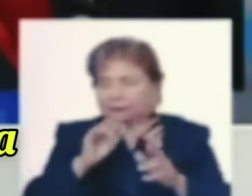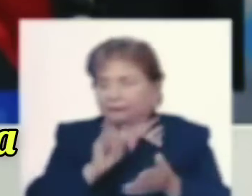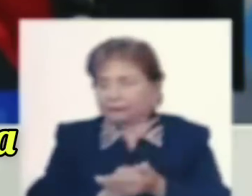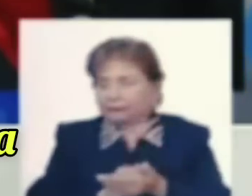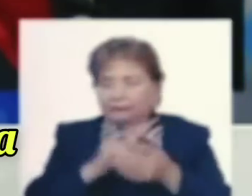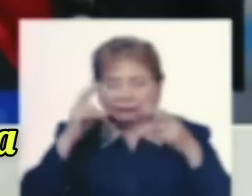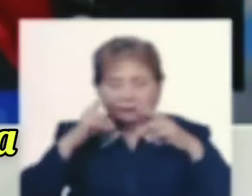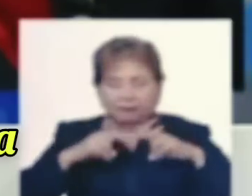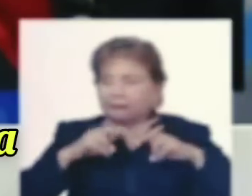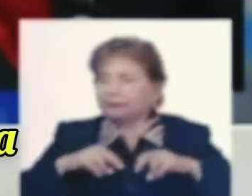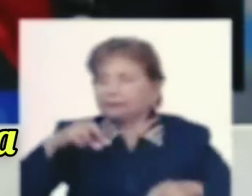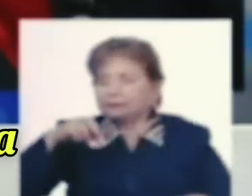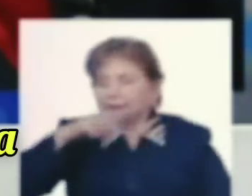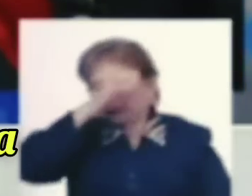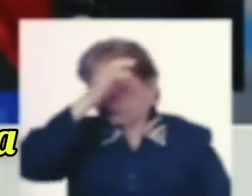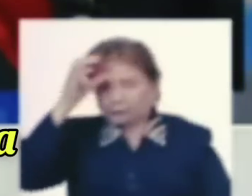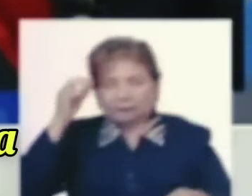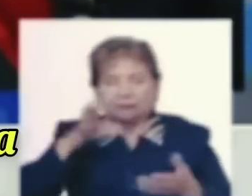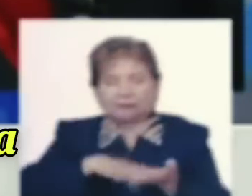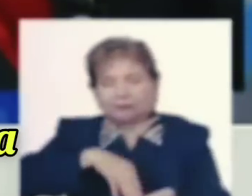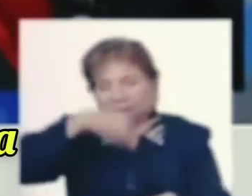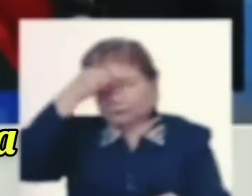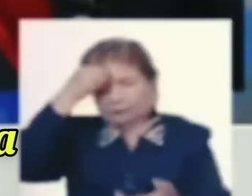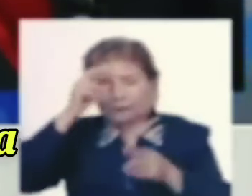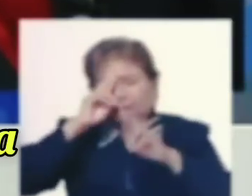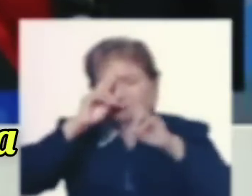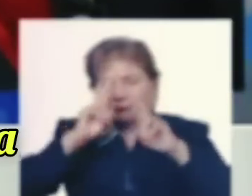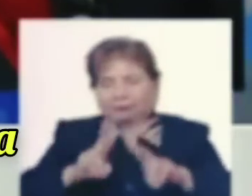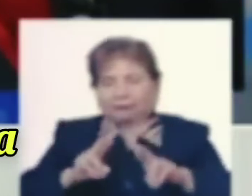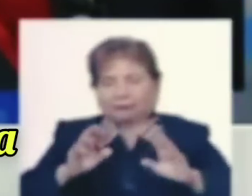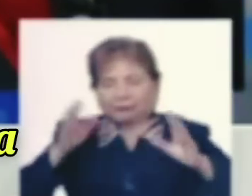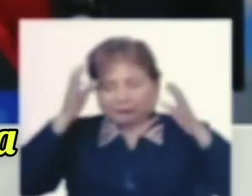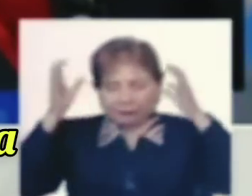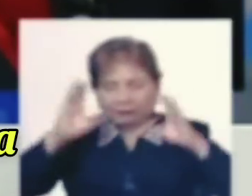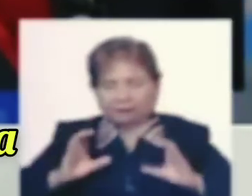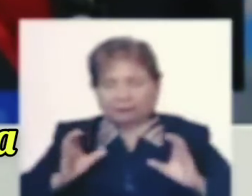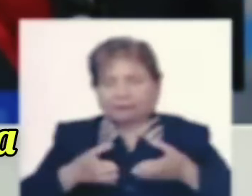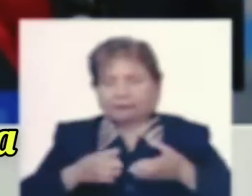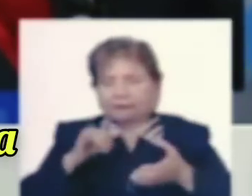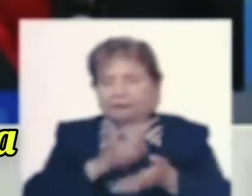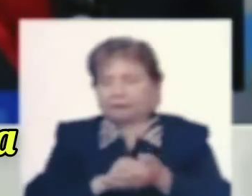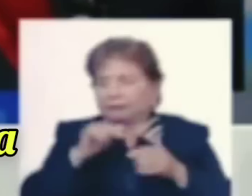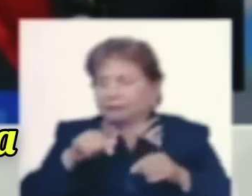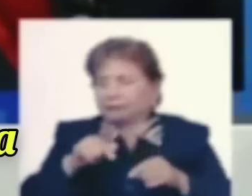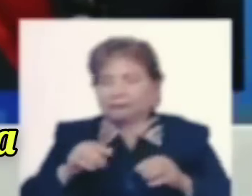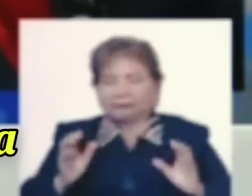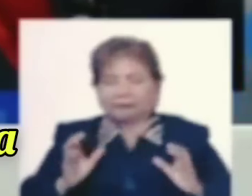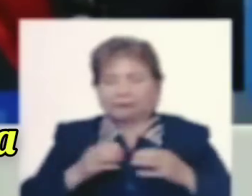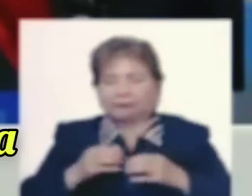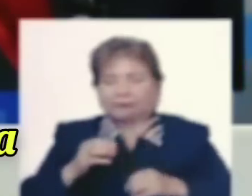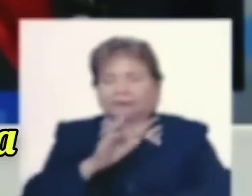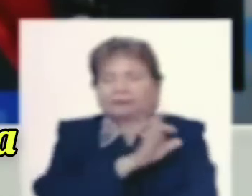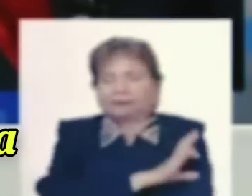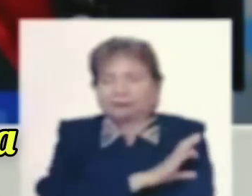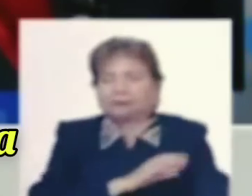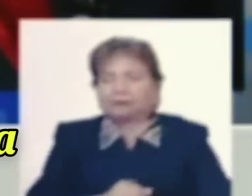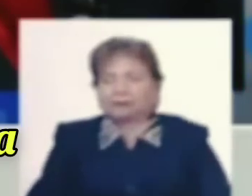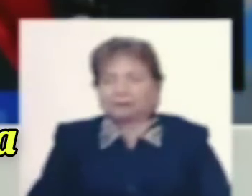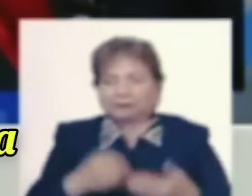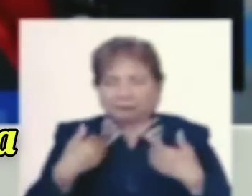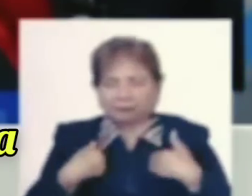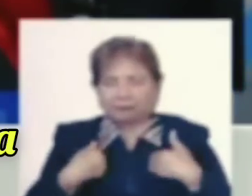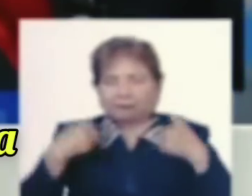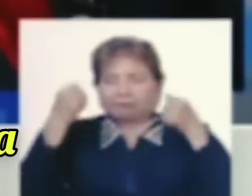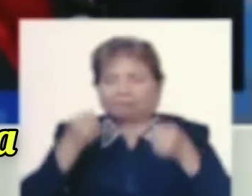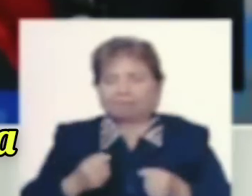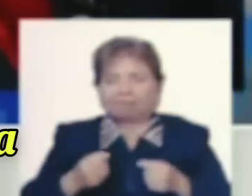al investigado Pedro Castillo, que tiene que aprender a respetar el Congreso de la República. Y en estos momentos la Comisión de Fiscalización tiene